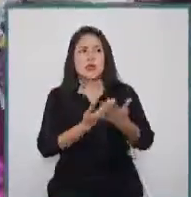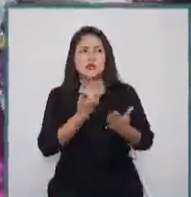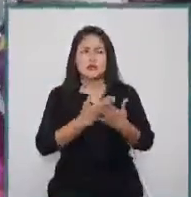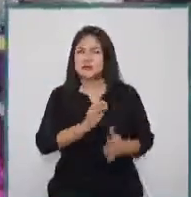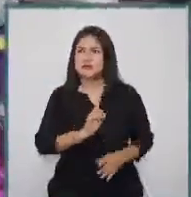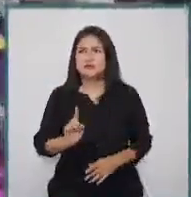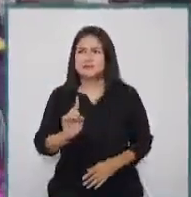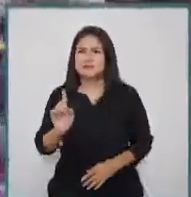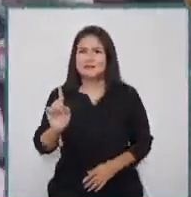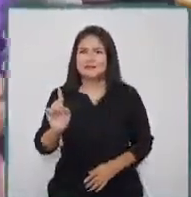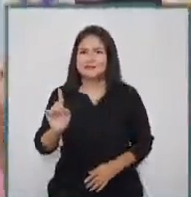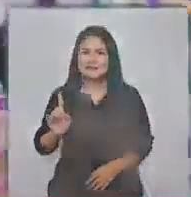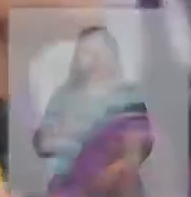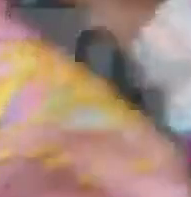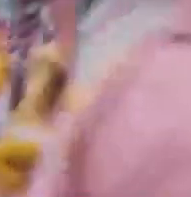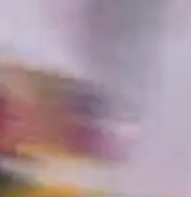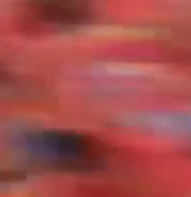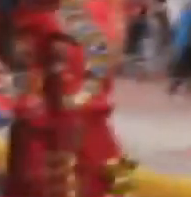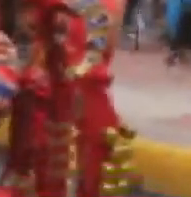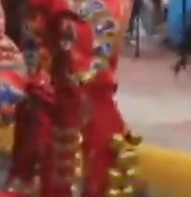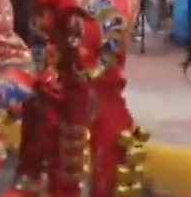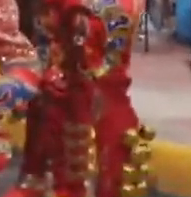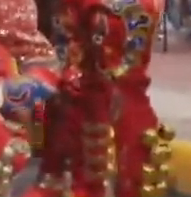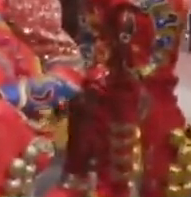Vámonos, vámonos. Chao, chicos, gracias.